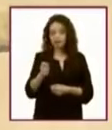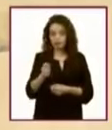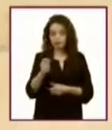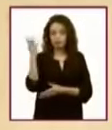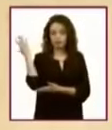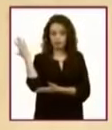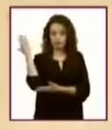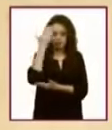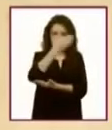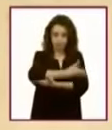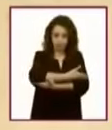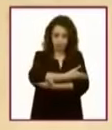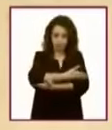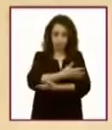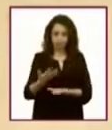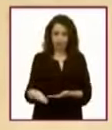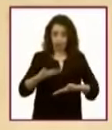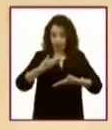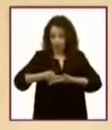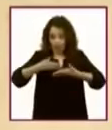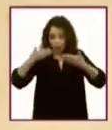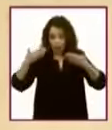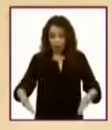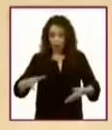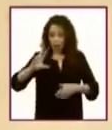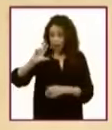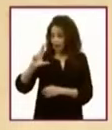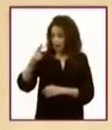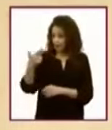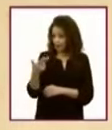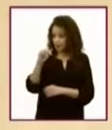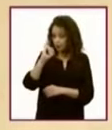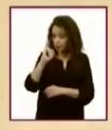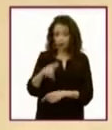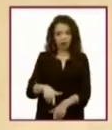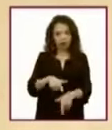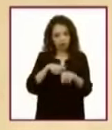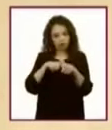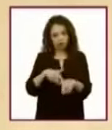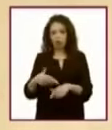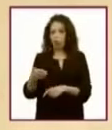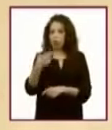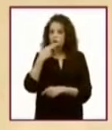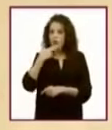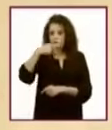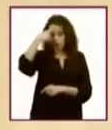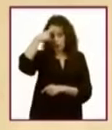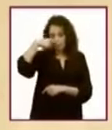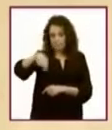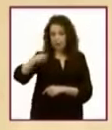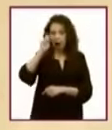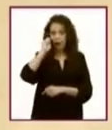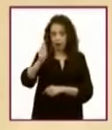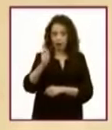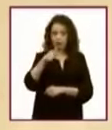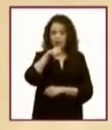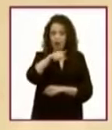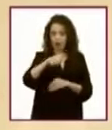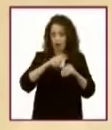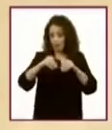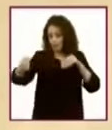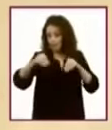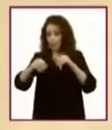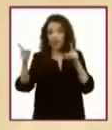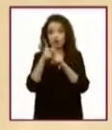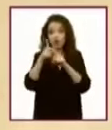antebrazo. En la actualidad, el chi sigue siendo una unidad de medida tradicional en China. Su